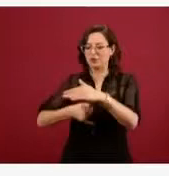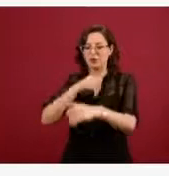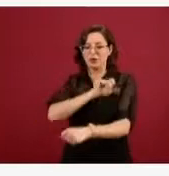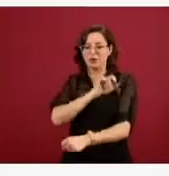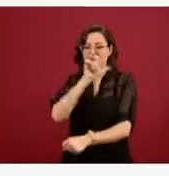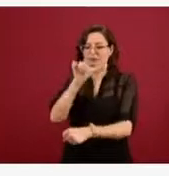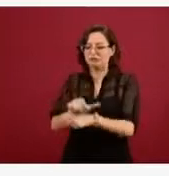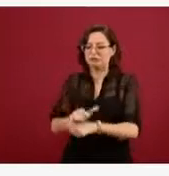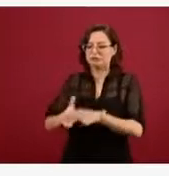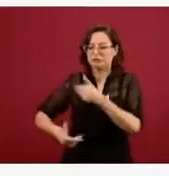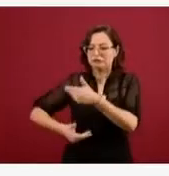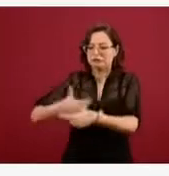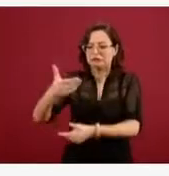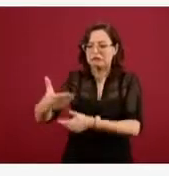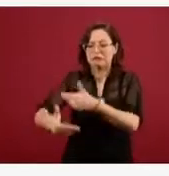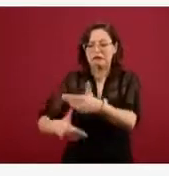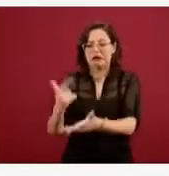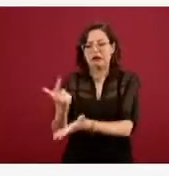manera desfavorable,